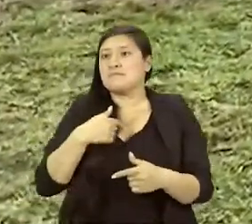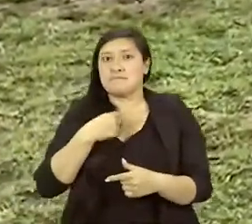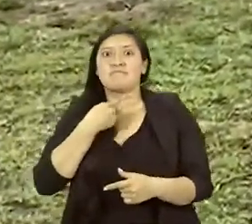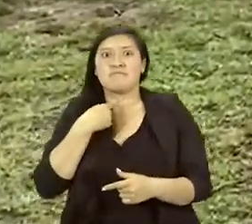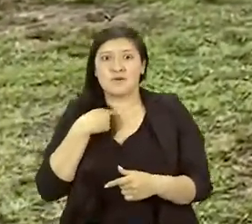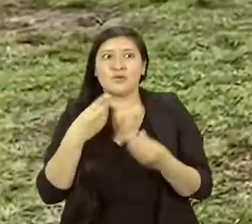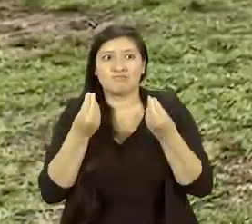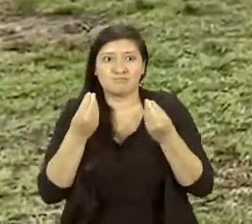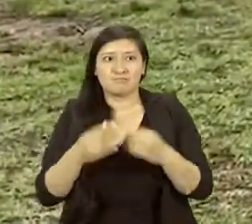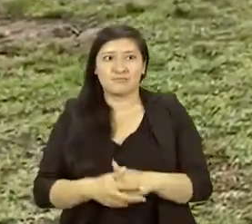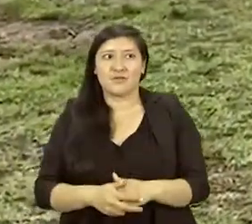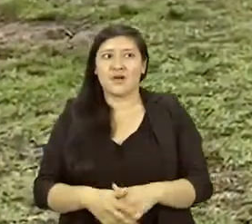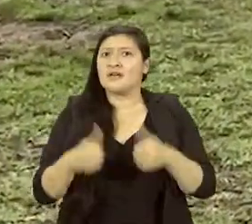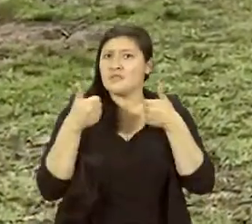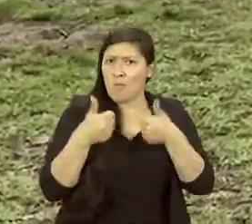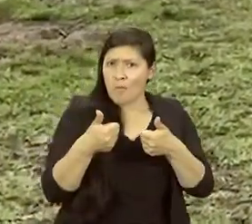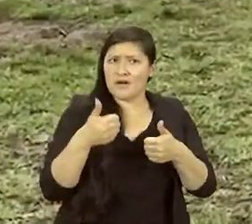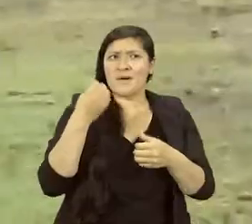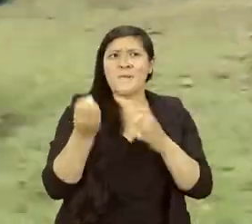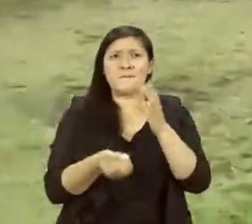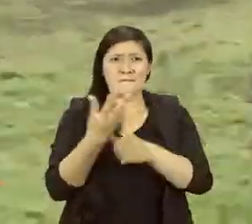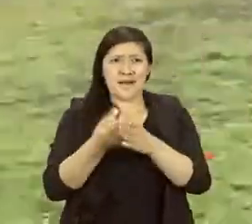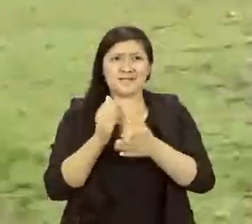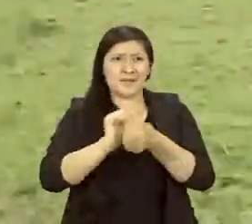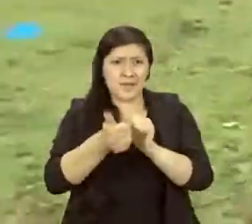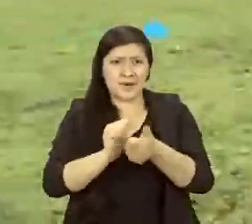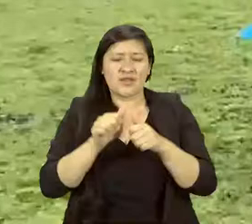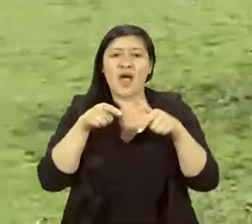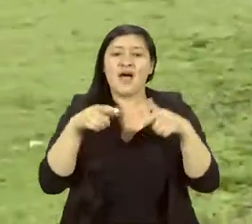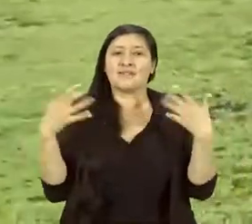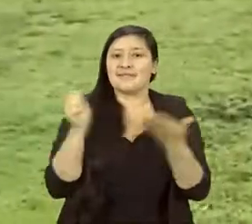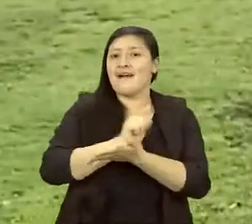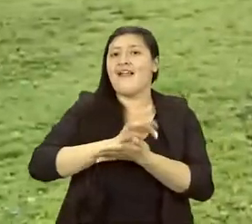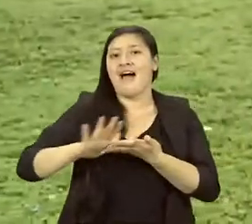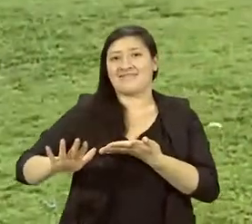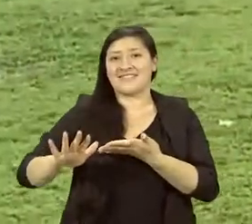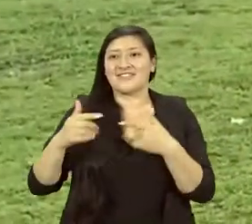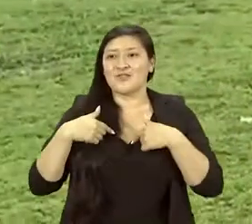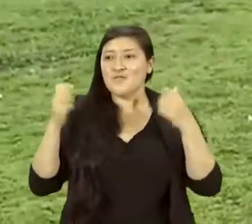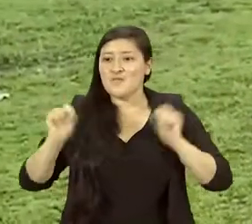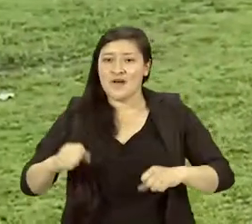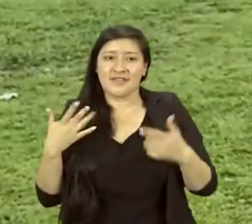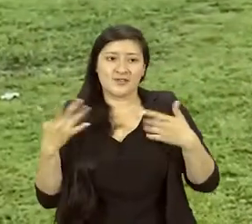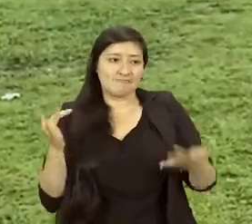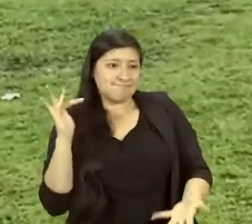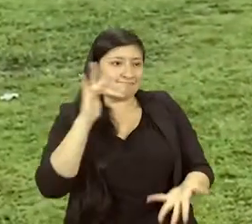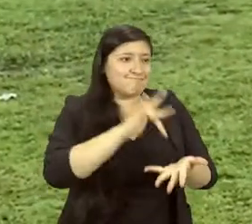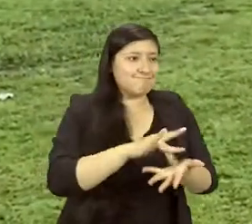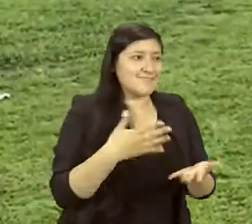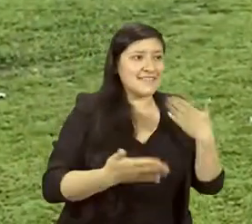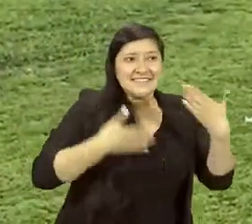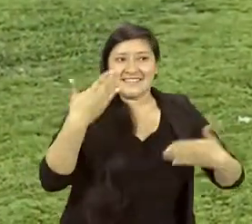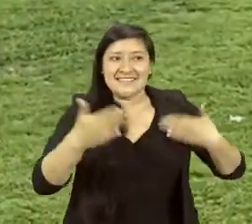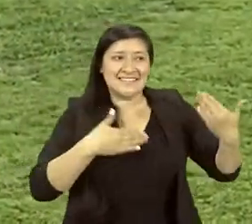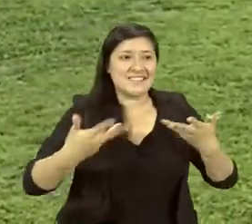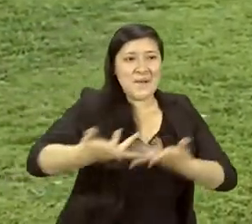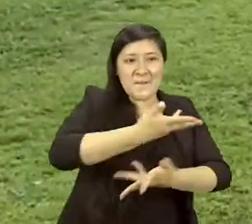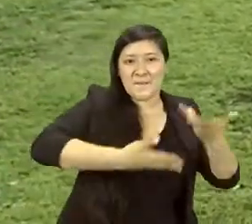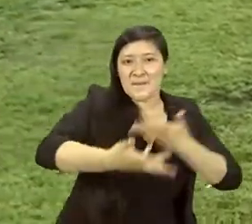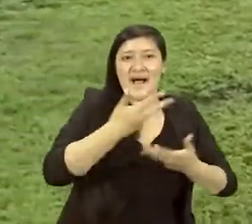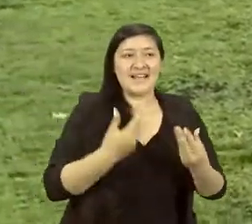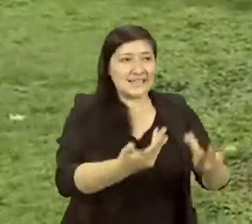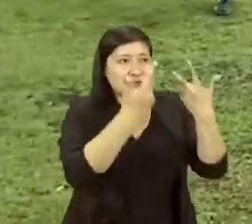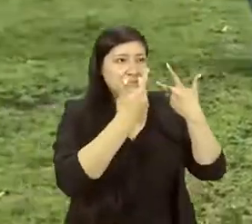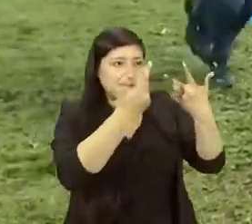y me gusta mucho. Y lo bueno del Pasto Deporte, que es una escuela gratuita, que donde tú puedes venir y te